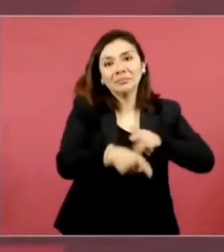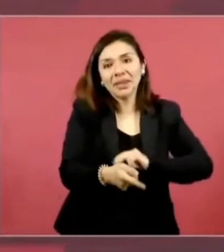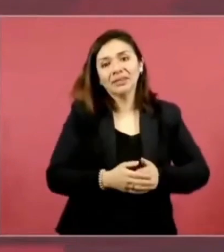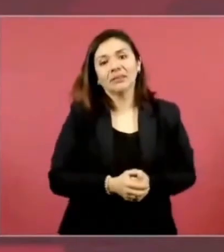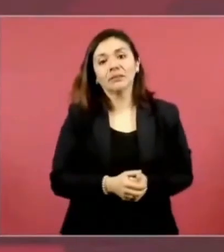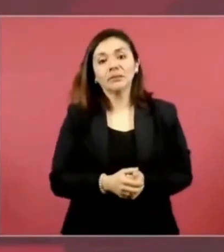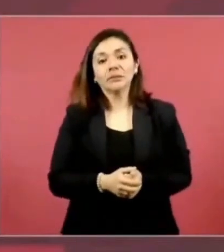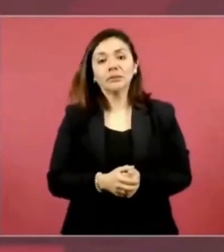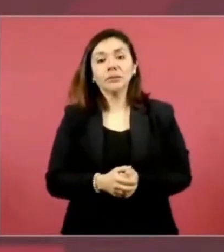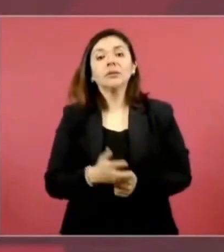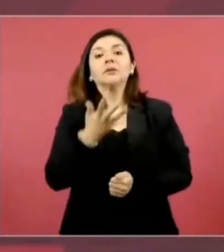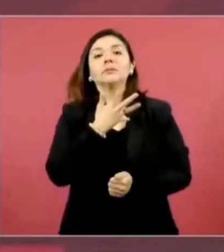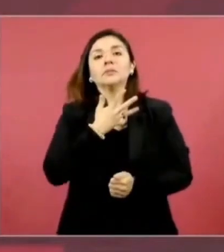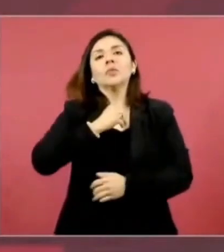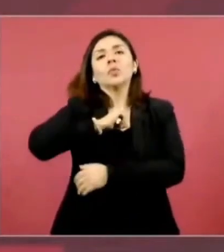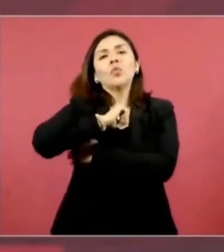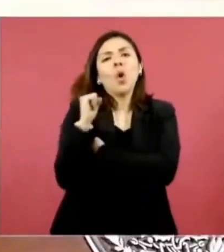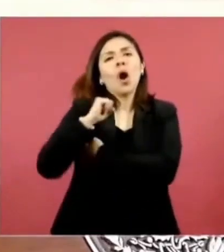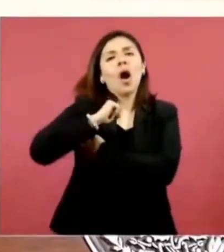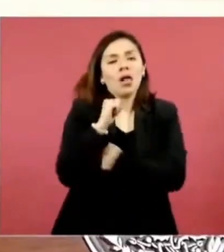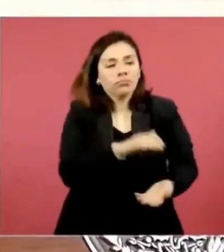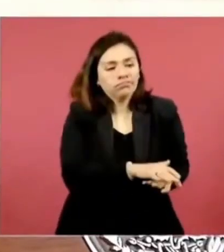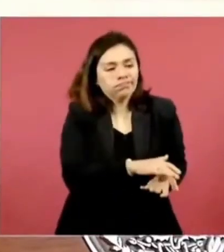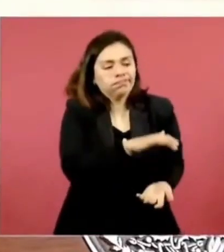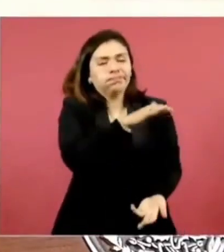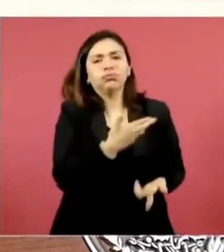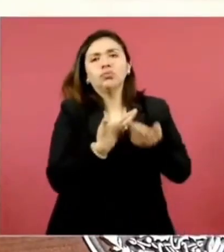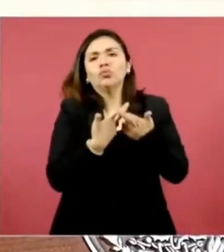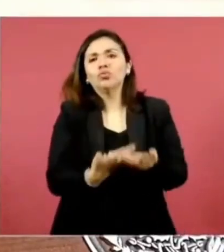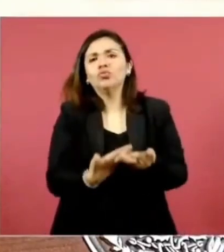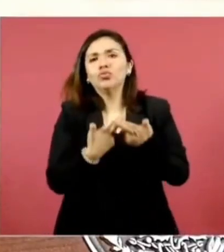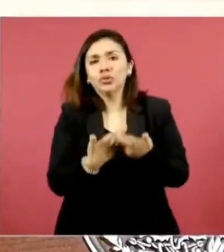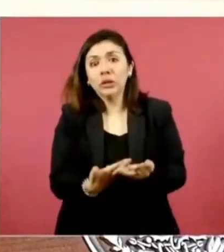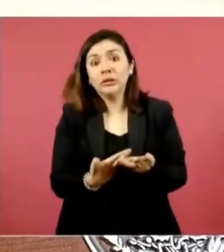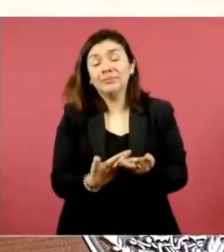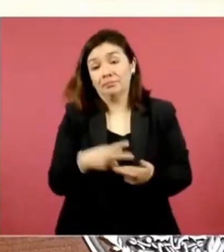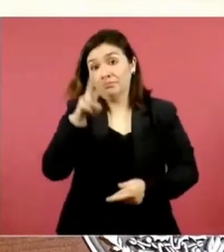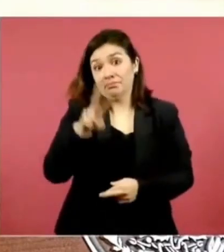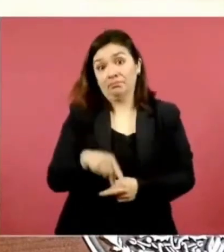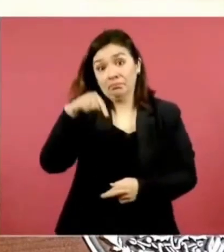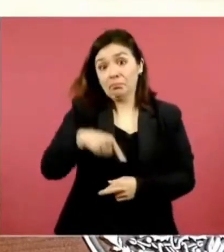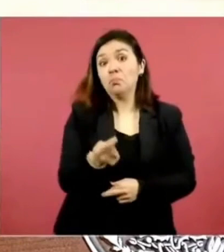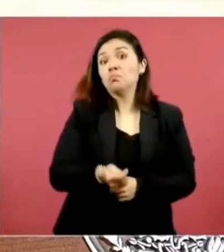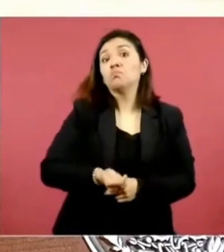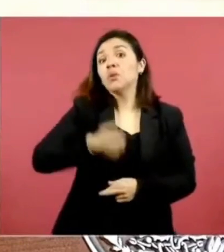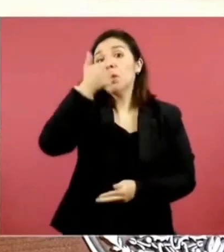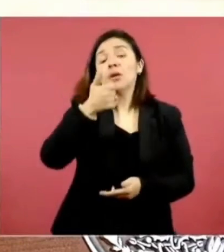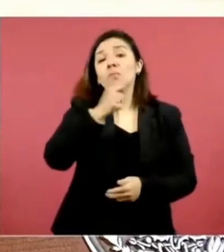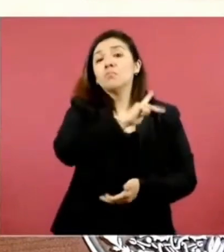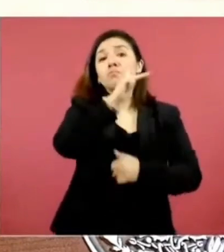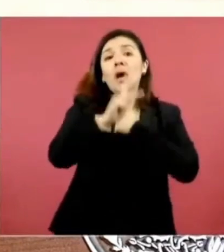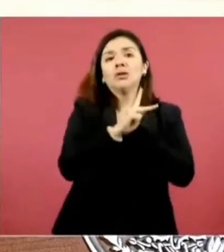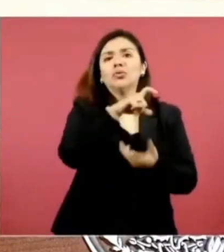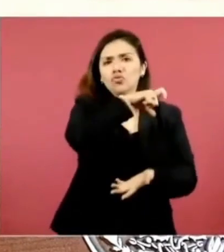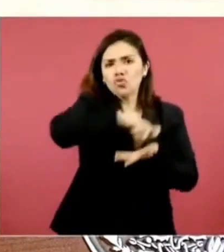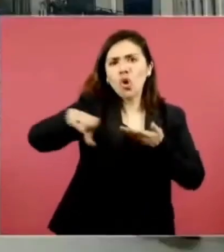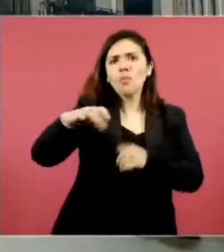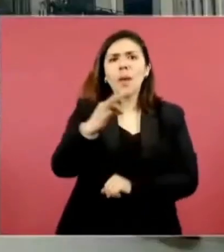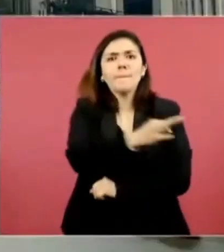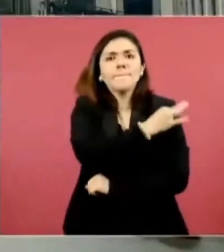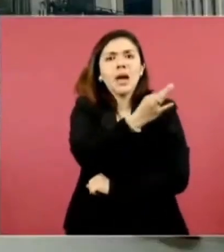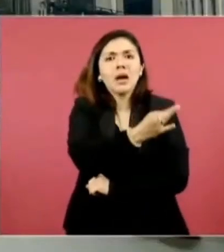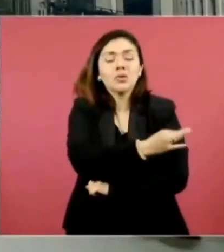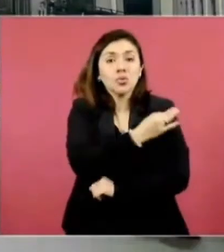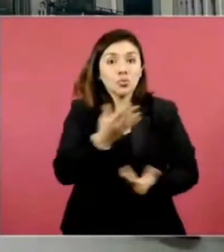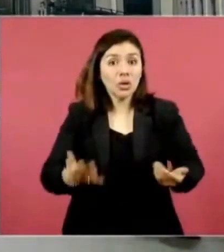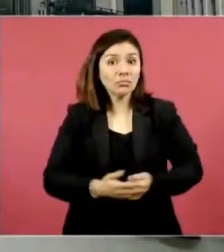Teníamos fondos suficientes, fuimos de los primeros que compramos vacunas. En 5